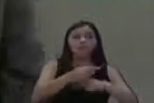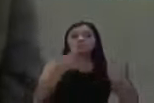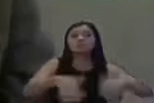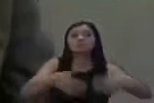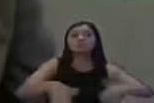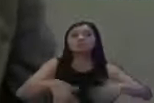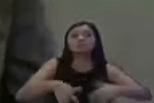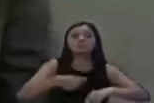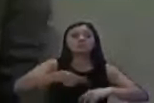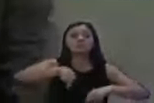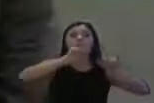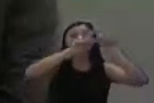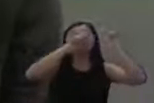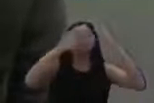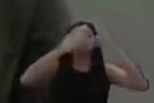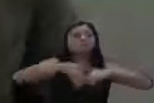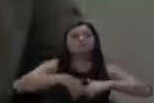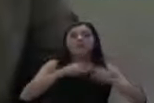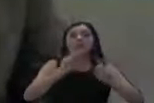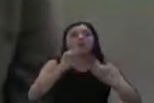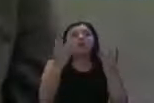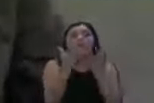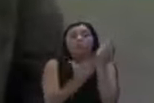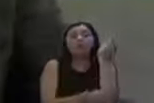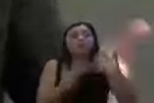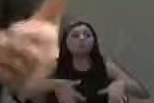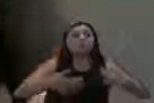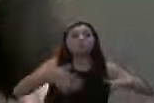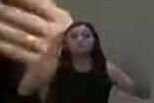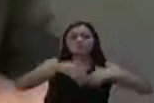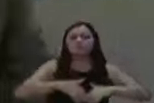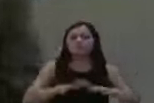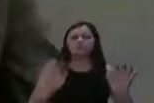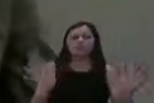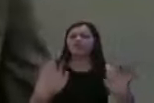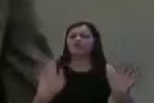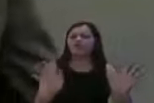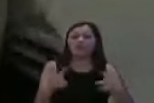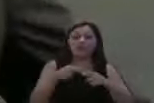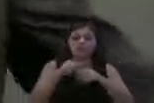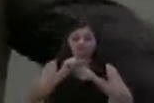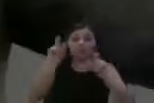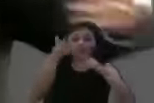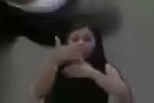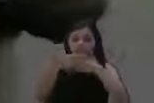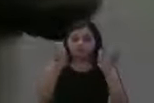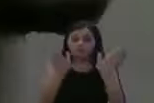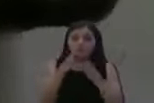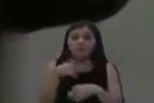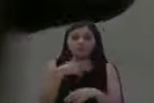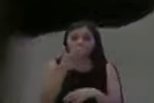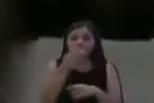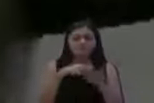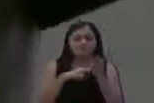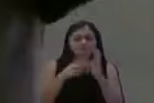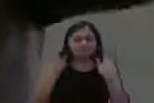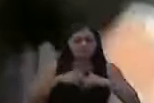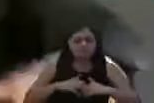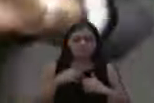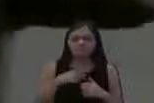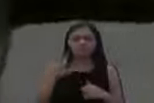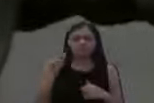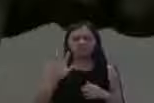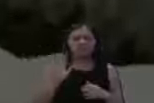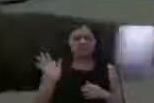empresarial las pequeñas empresas medianas empresas microempresas danato no van a salir pericar en absoluto se los